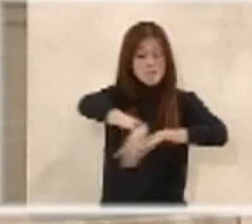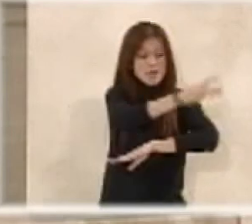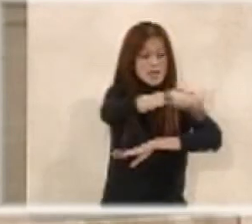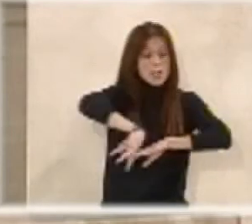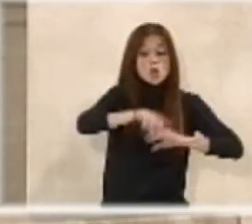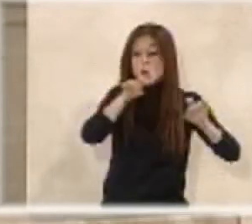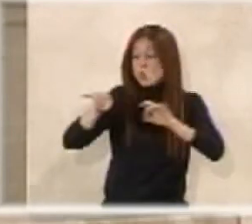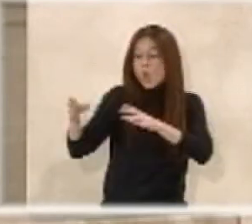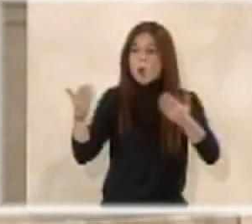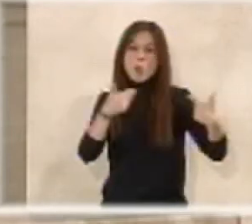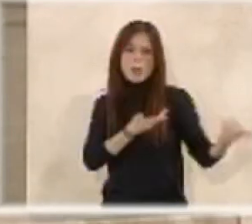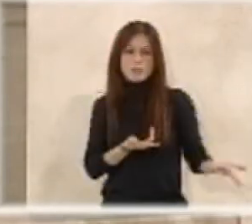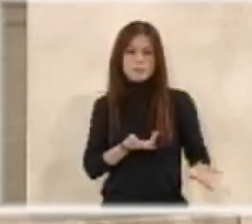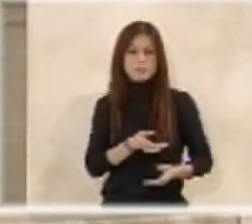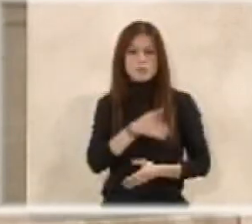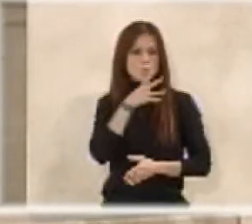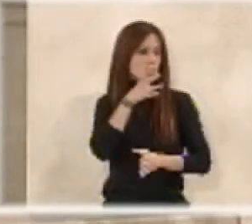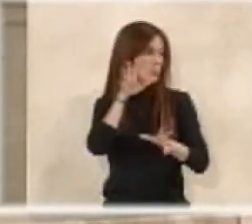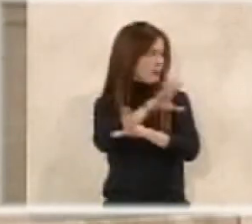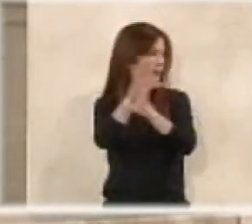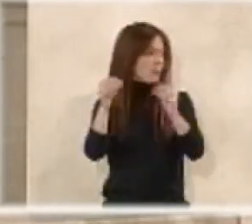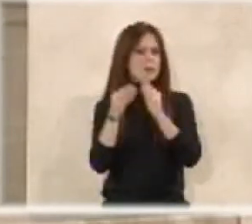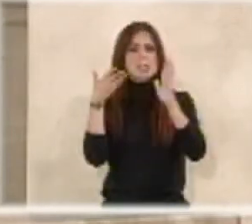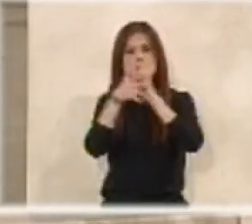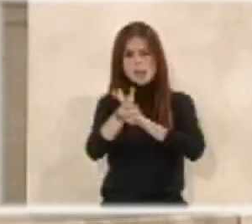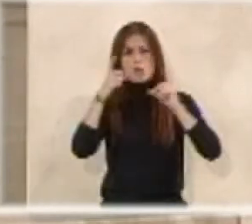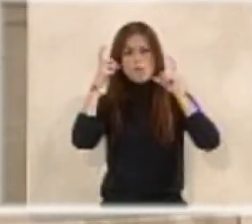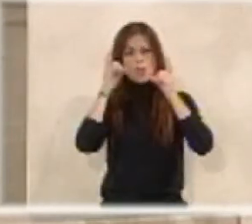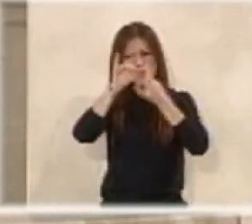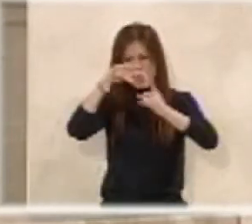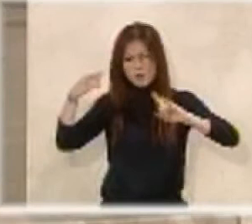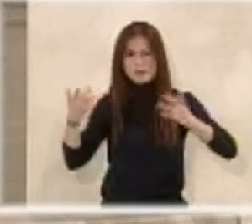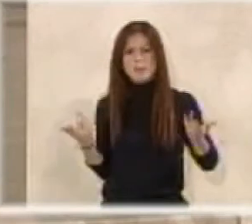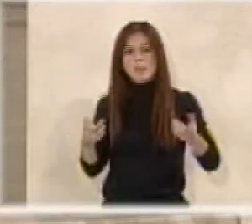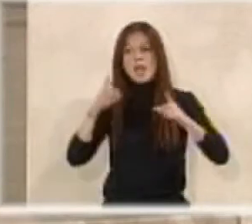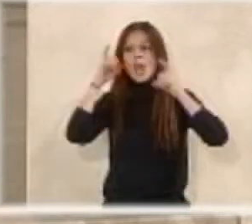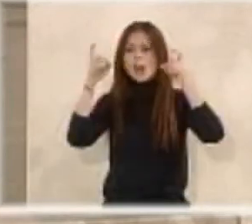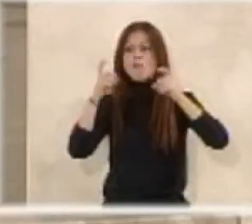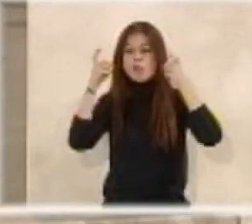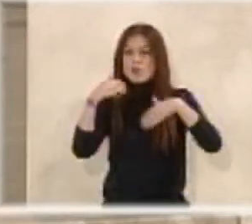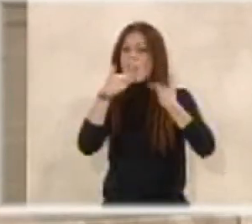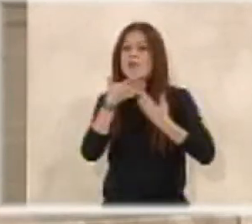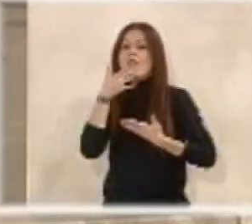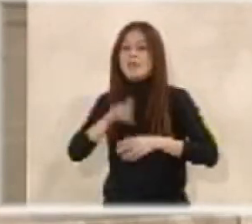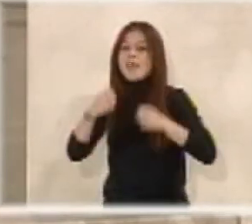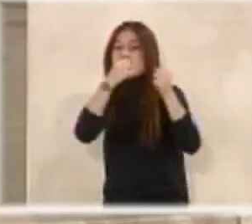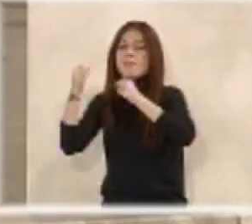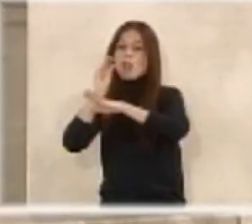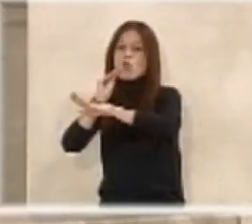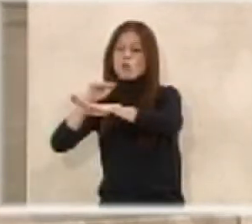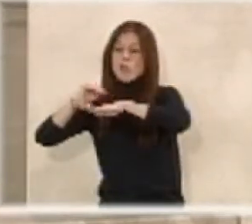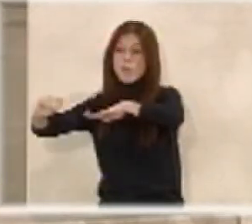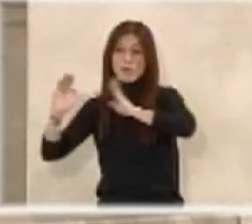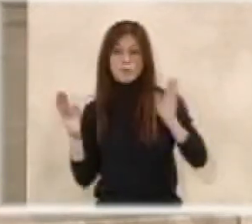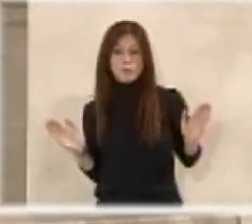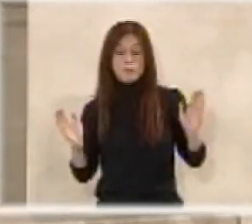mediterránea en toda España. Con lo cual, eso requiere un esfuerzo mayor, y ese esfuerzo mayor lo da la entidad de conservación.